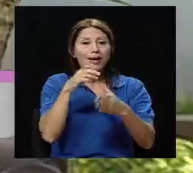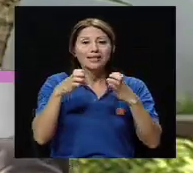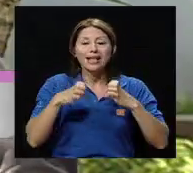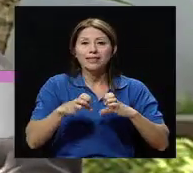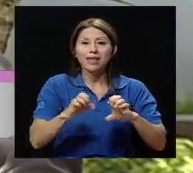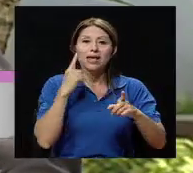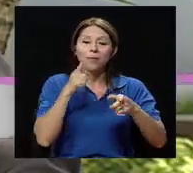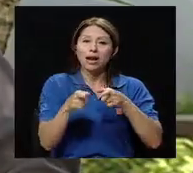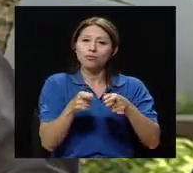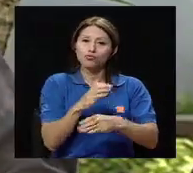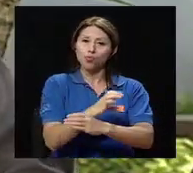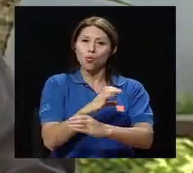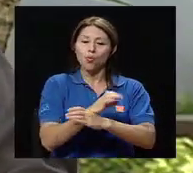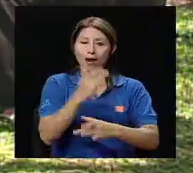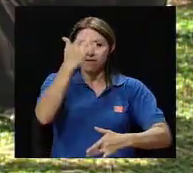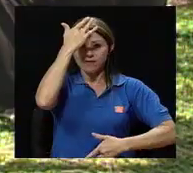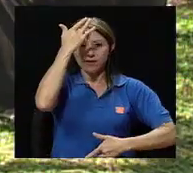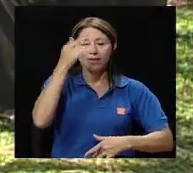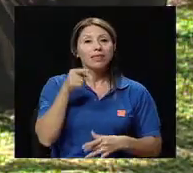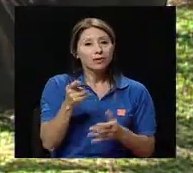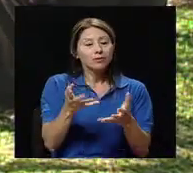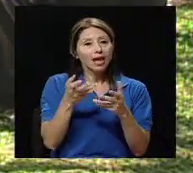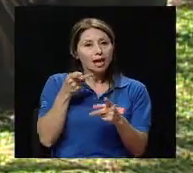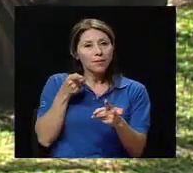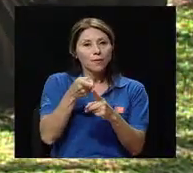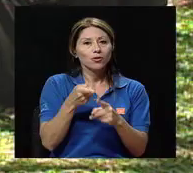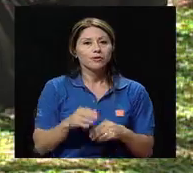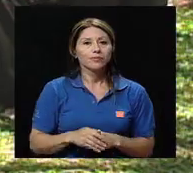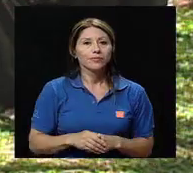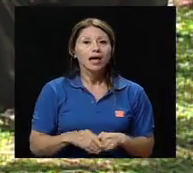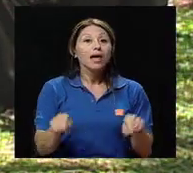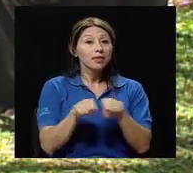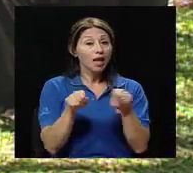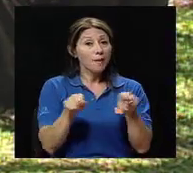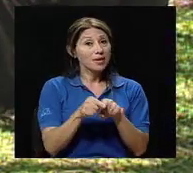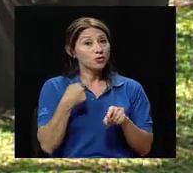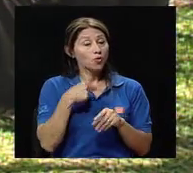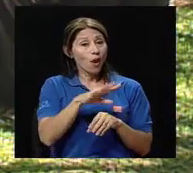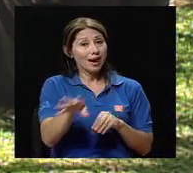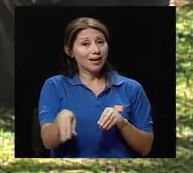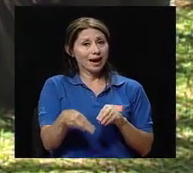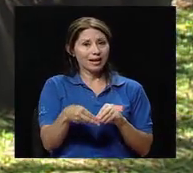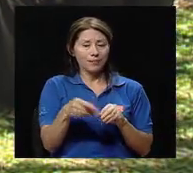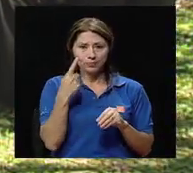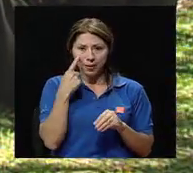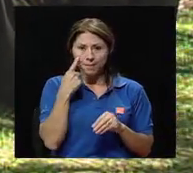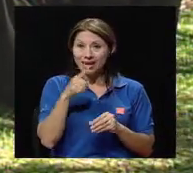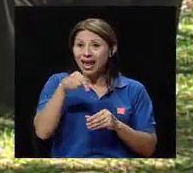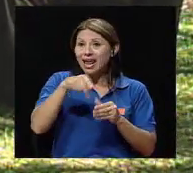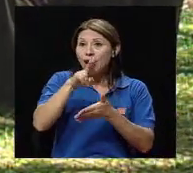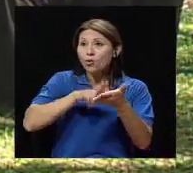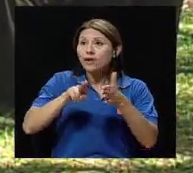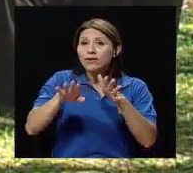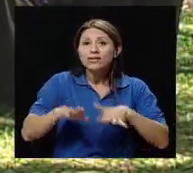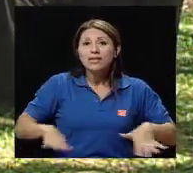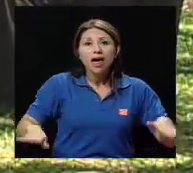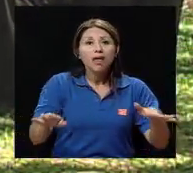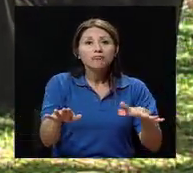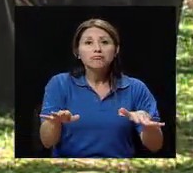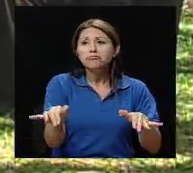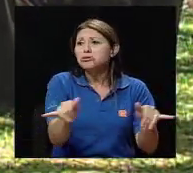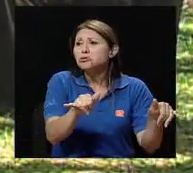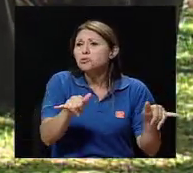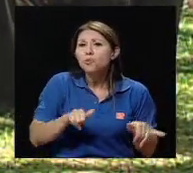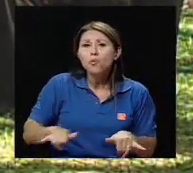enfermedad. Eso es lo que precisamente buscamos. Y tal vez yo agregaría, miren, la universidad, yo insisto, no somos diferentes a la comunidad